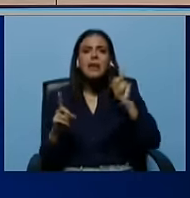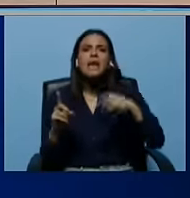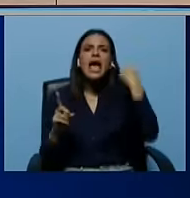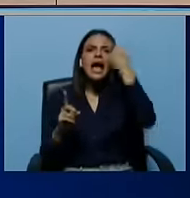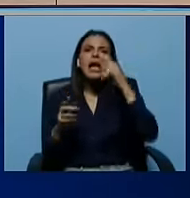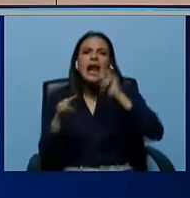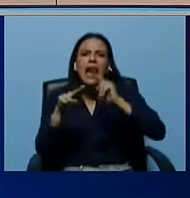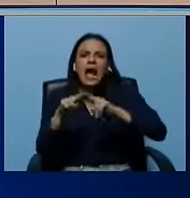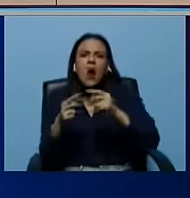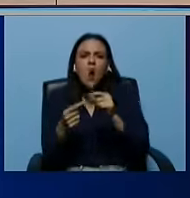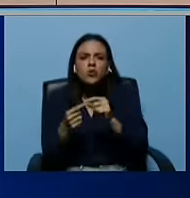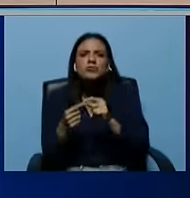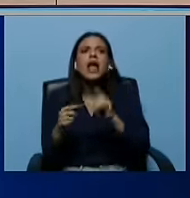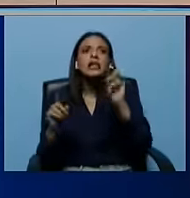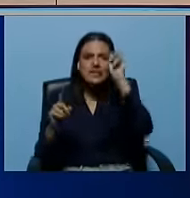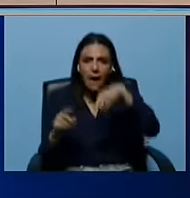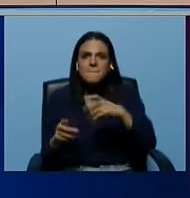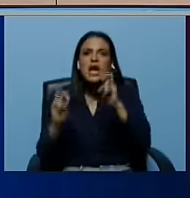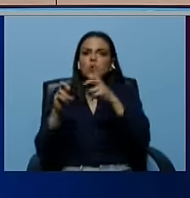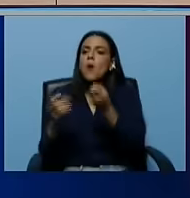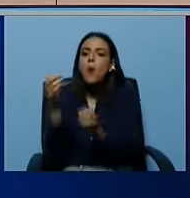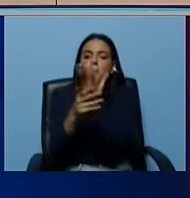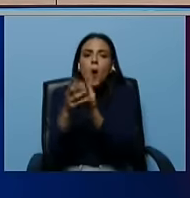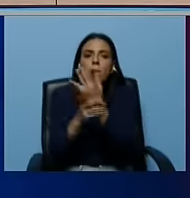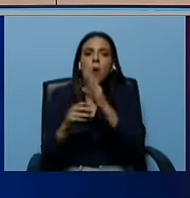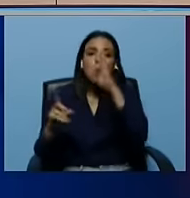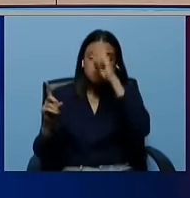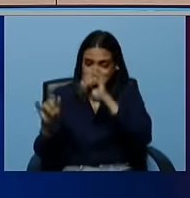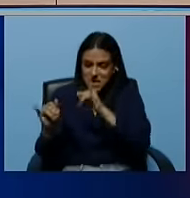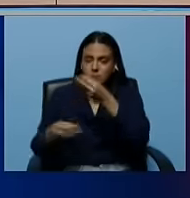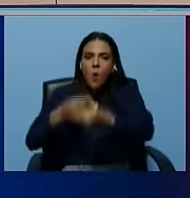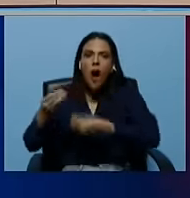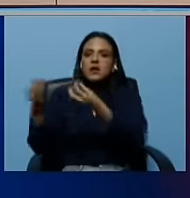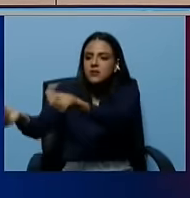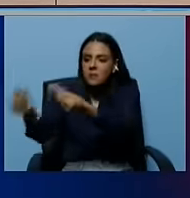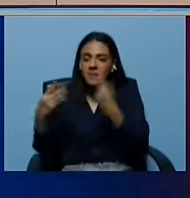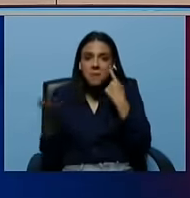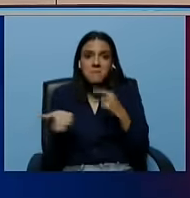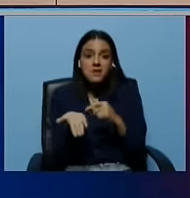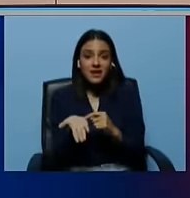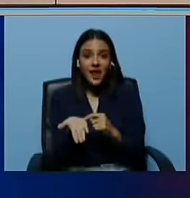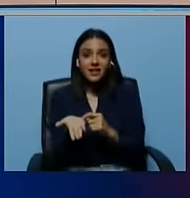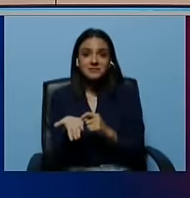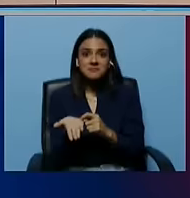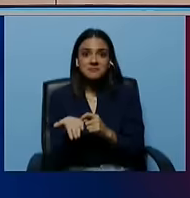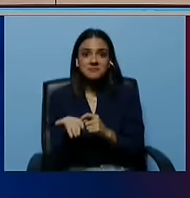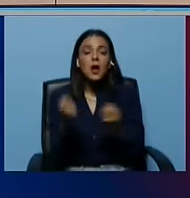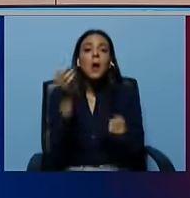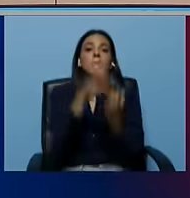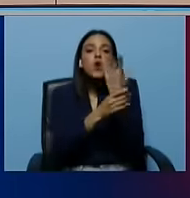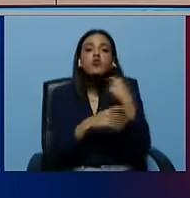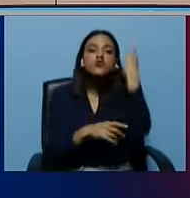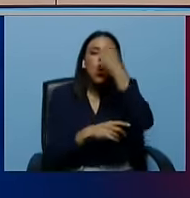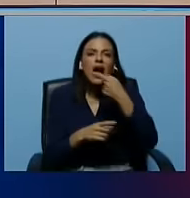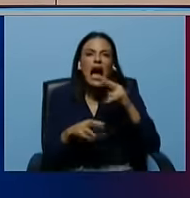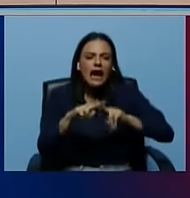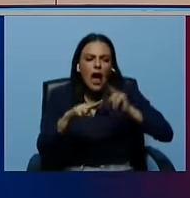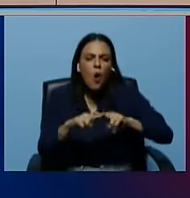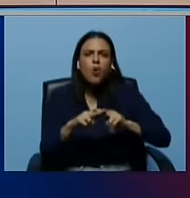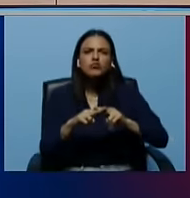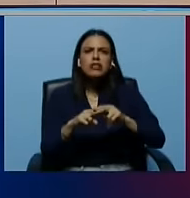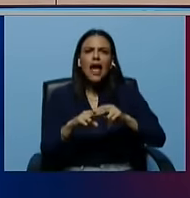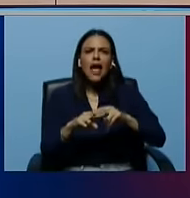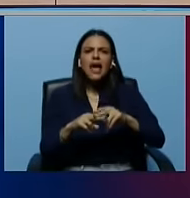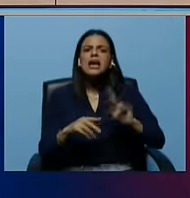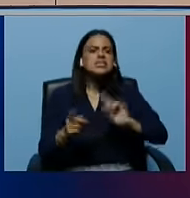ellos. Ah, caraota. La producción de caraota este año va a romper récord.